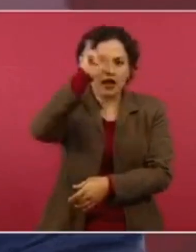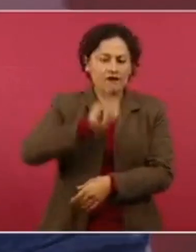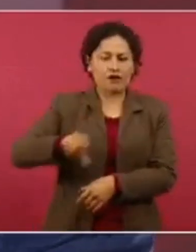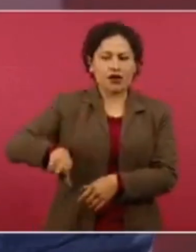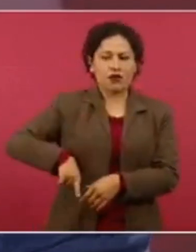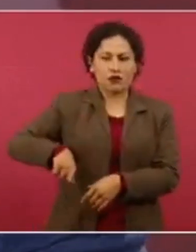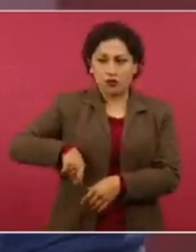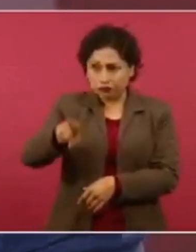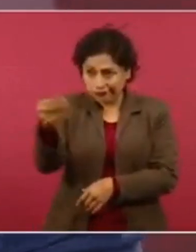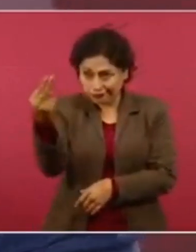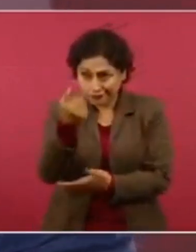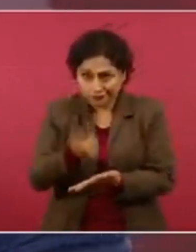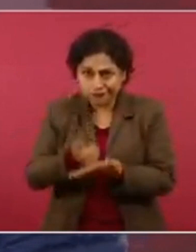mujer